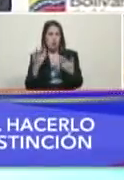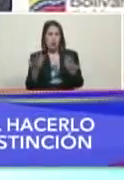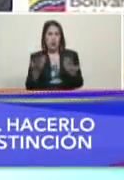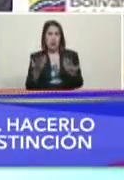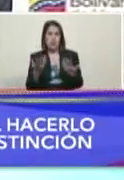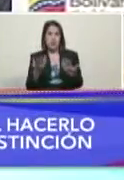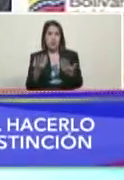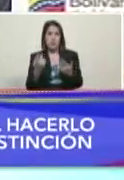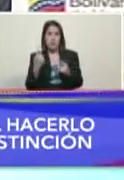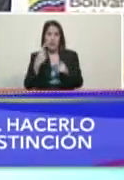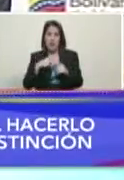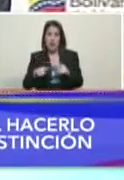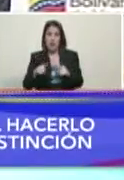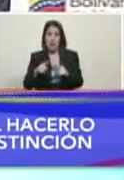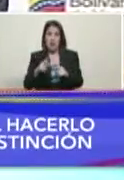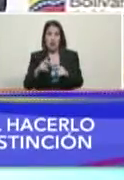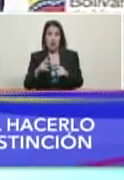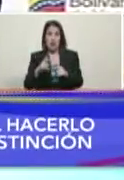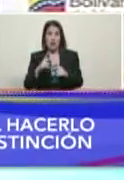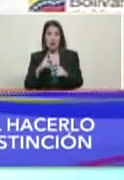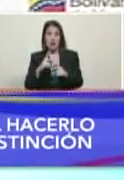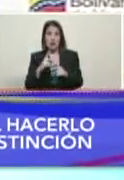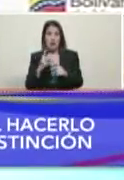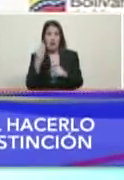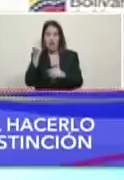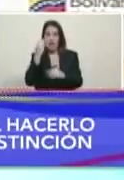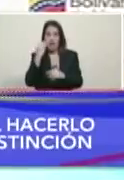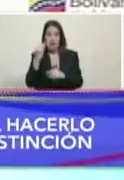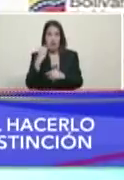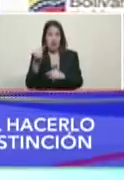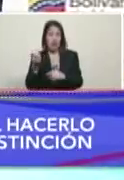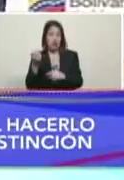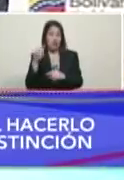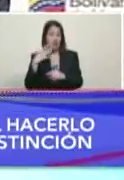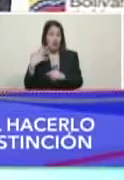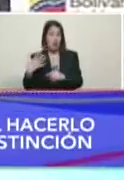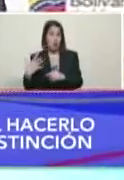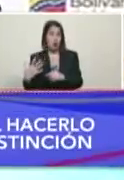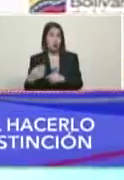En Italia, soy famoso, más famoso que la pizza.